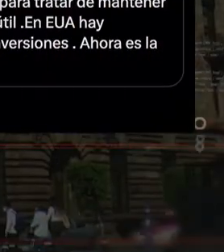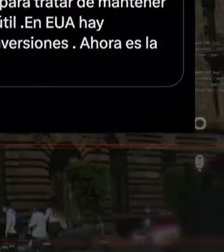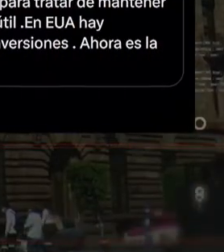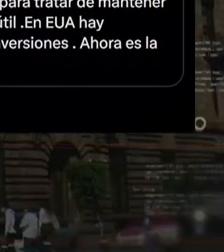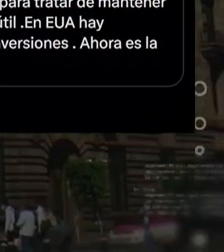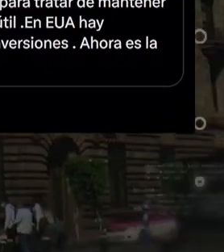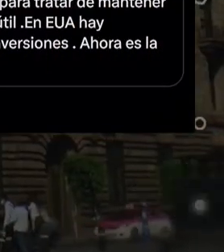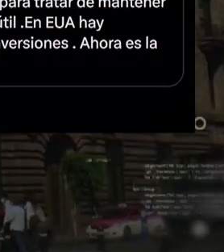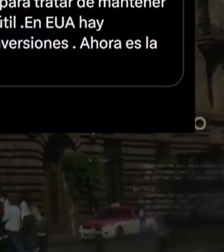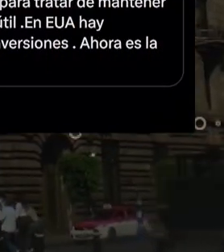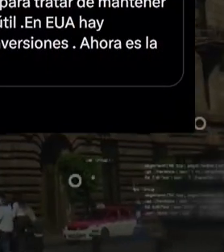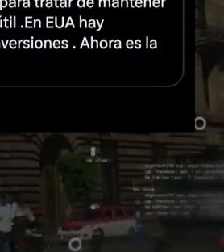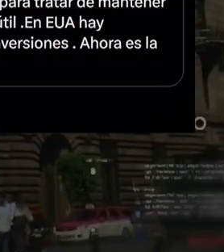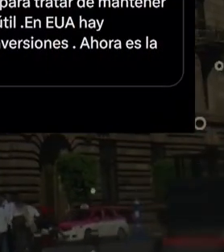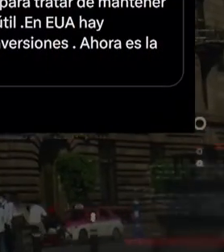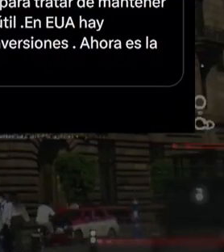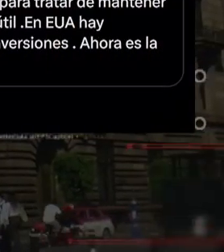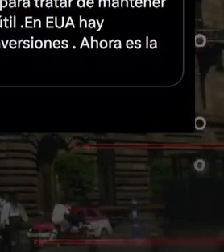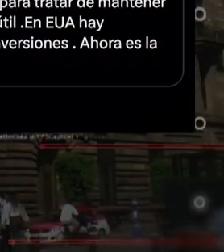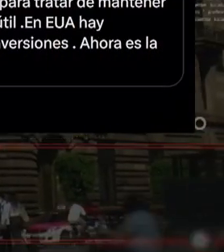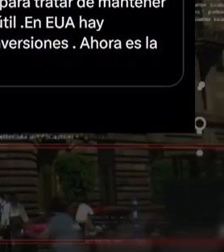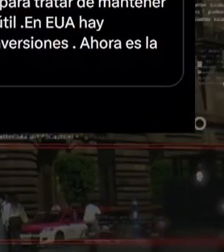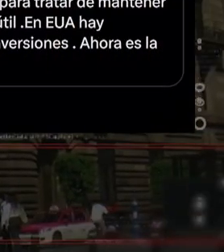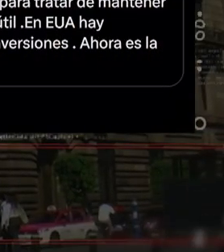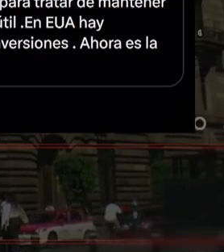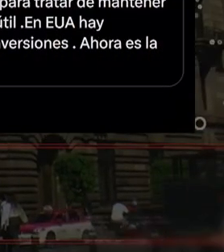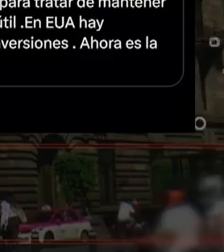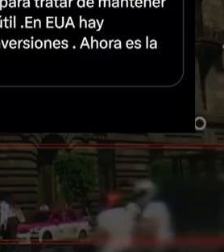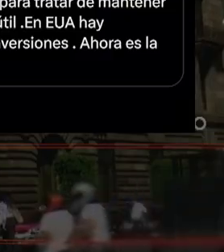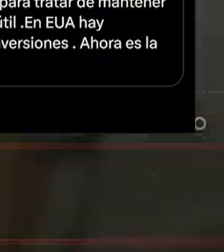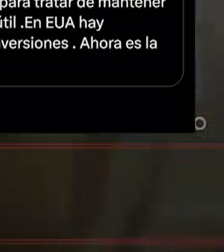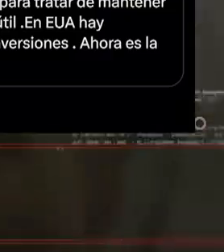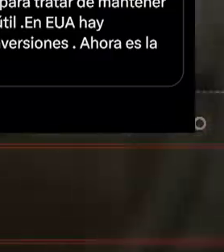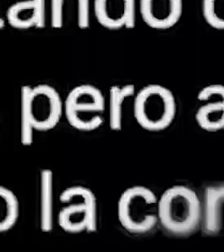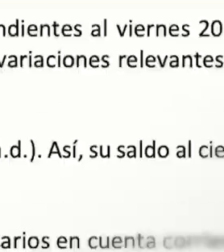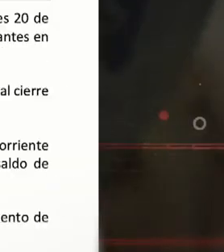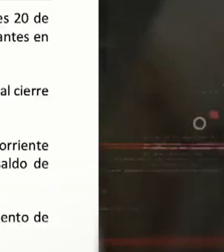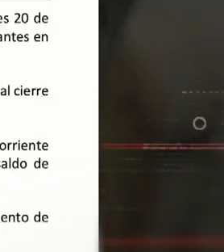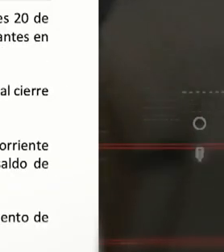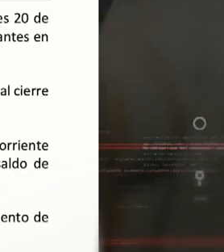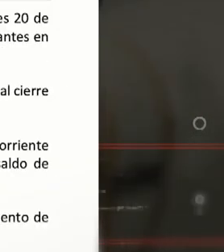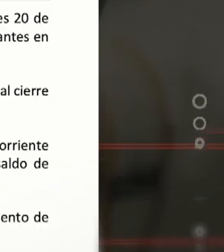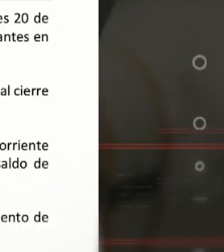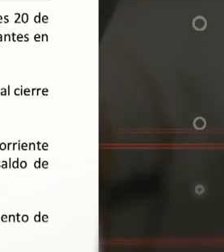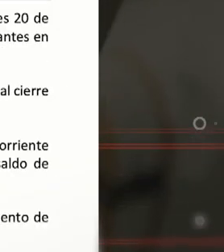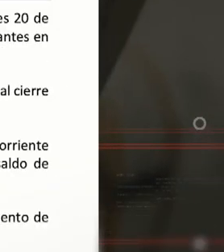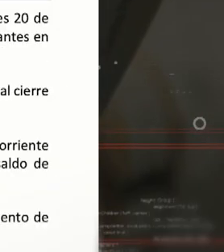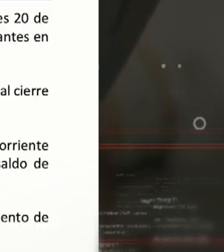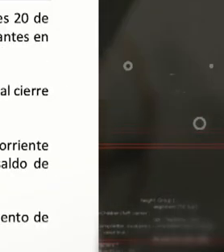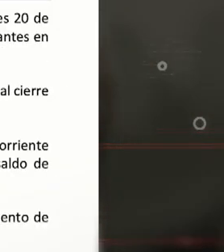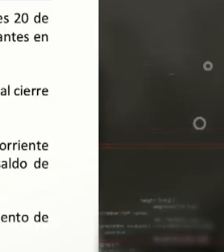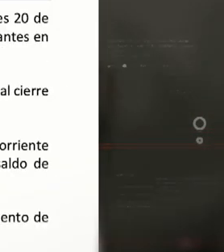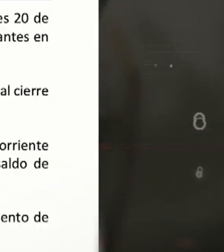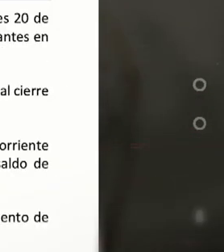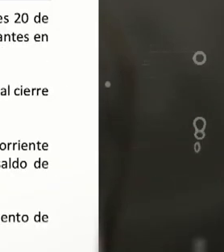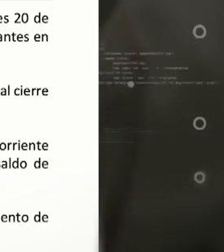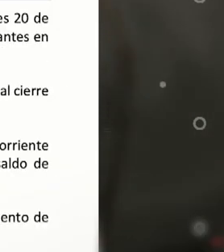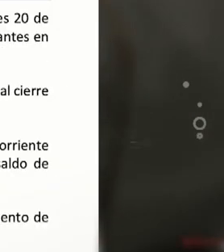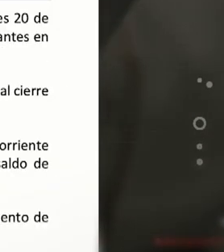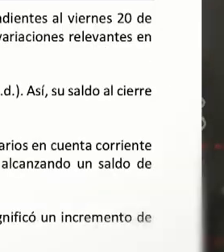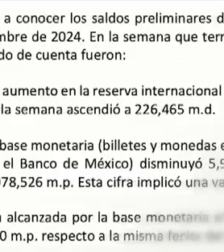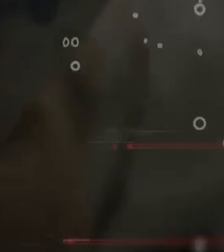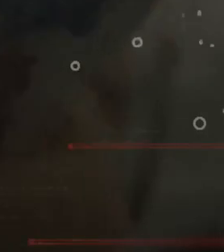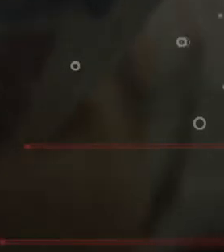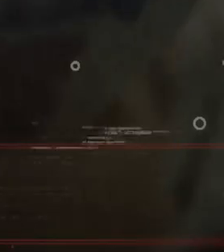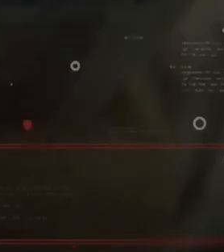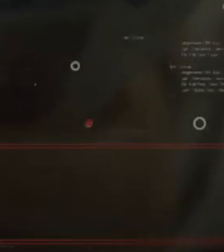de México, negó el 12 de septiembre que Banxico inyecte dólares de las reservas a la economía nacional para mantener el tipo de cambio por debajo de los